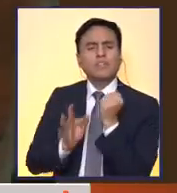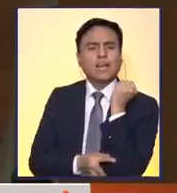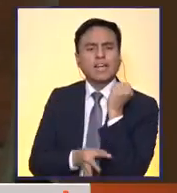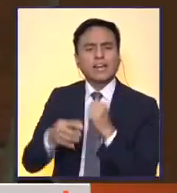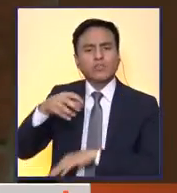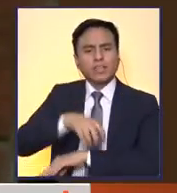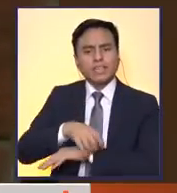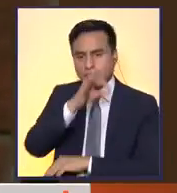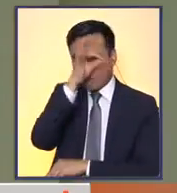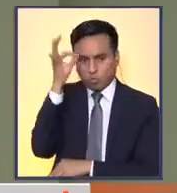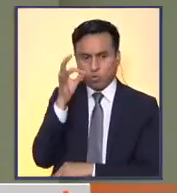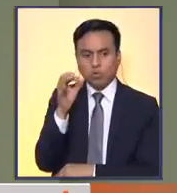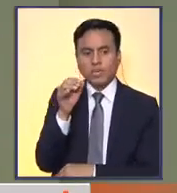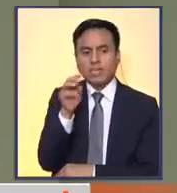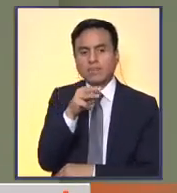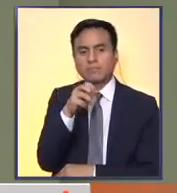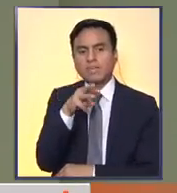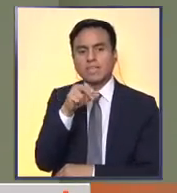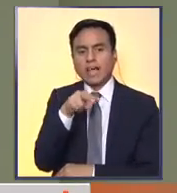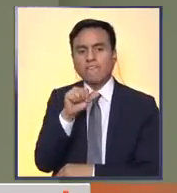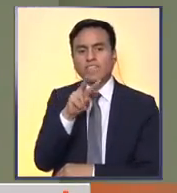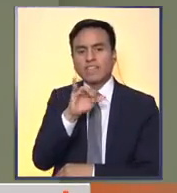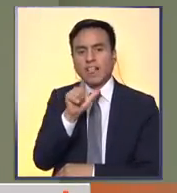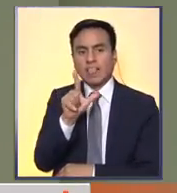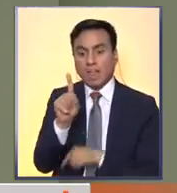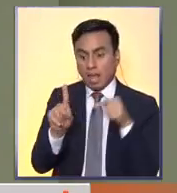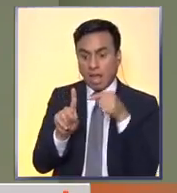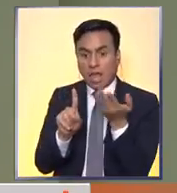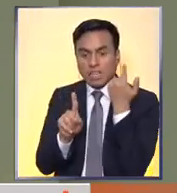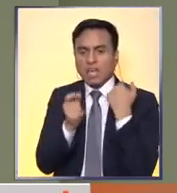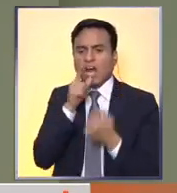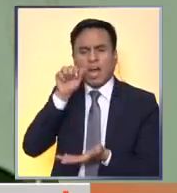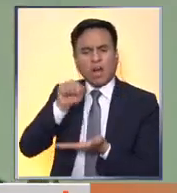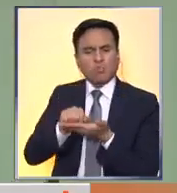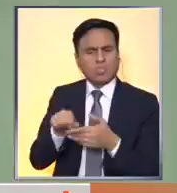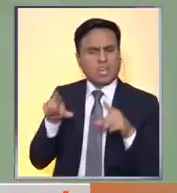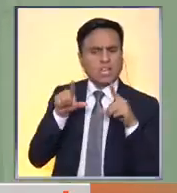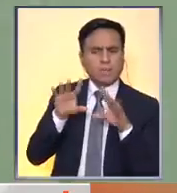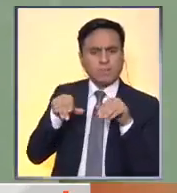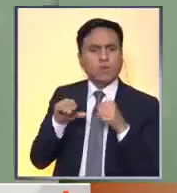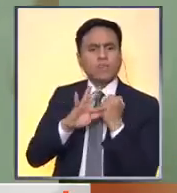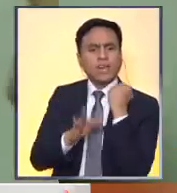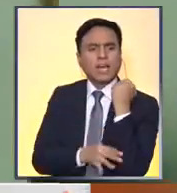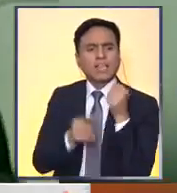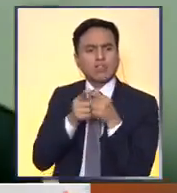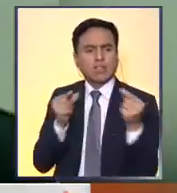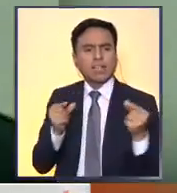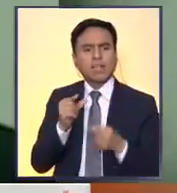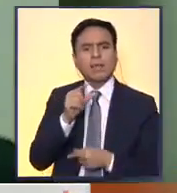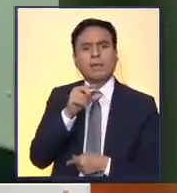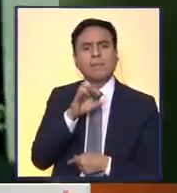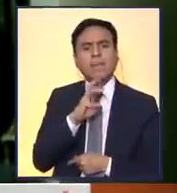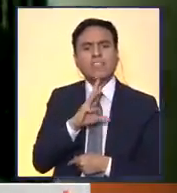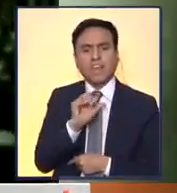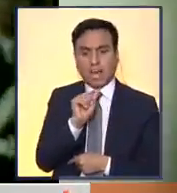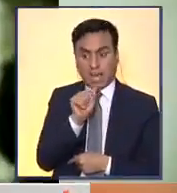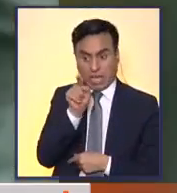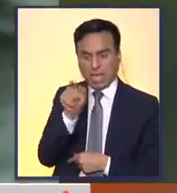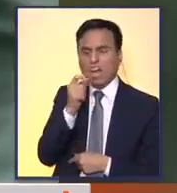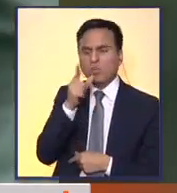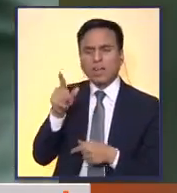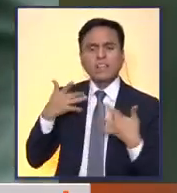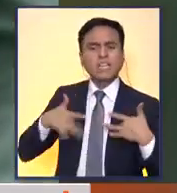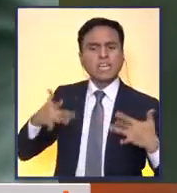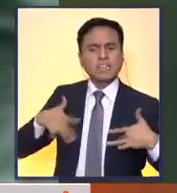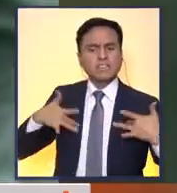esmirna vidal a quien en su momento era acusada por el propio fiscal nacional guillermo piedra la acusaba de negligencia